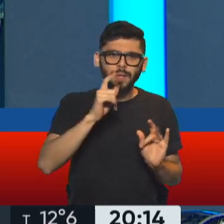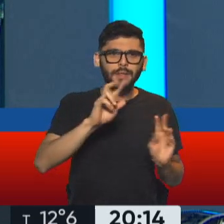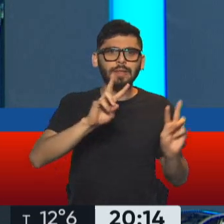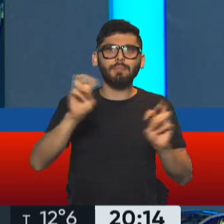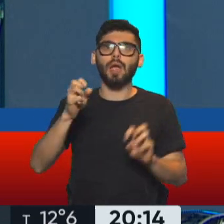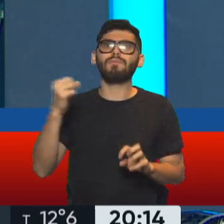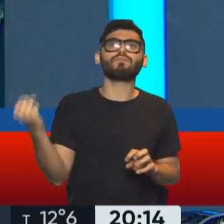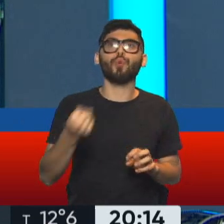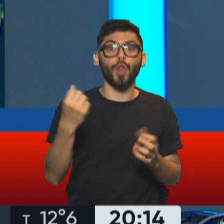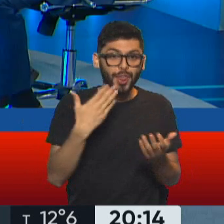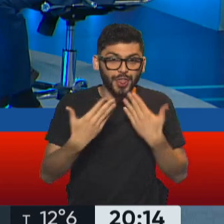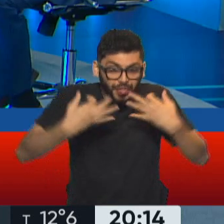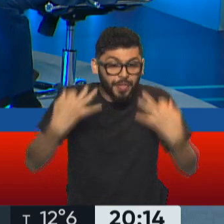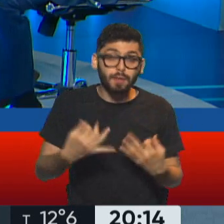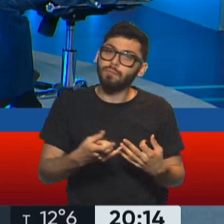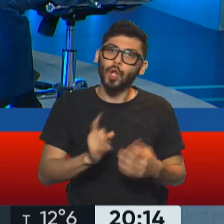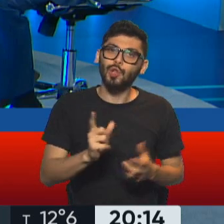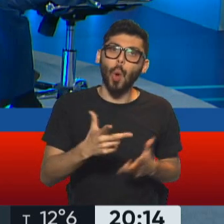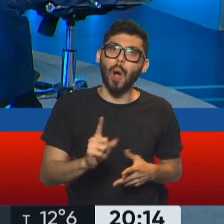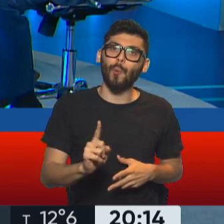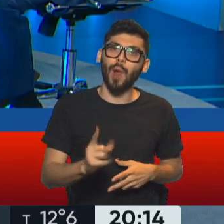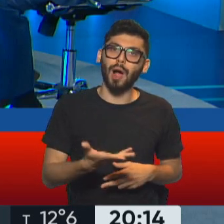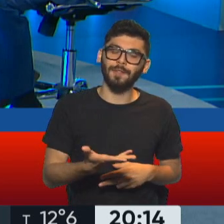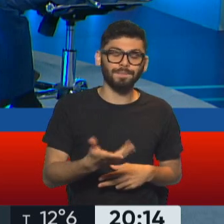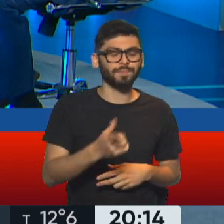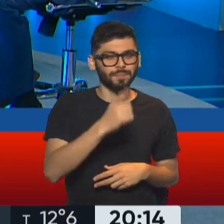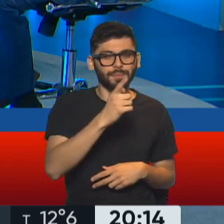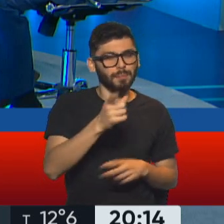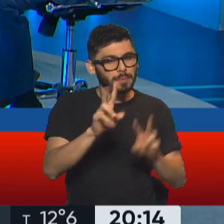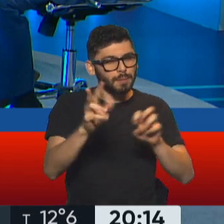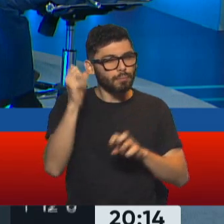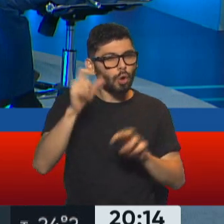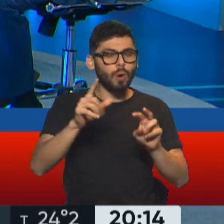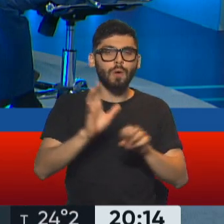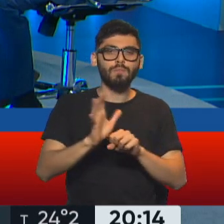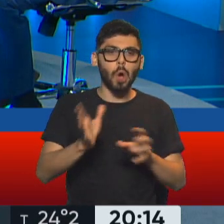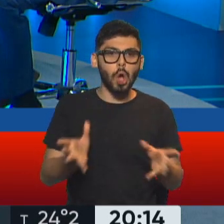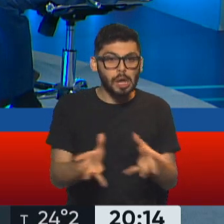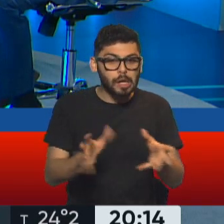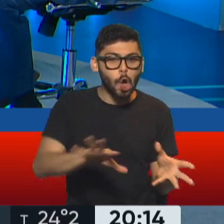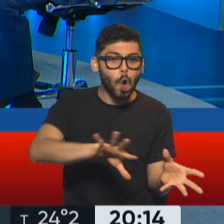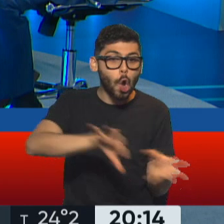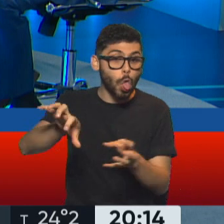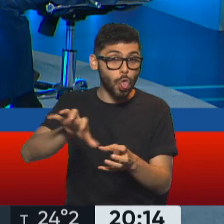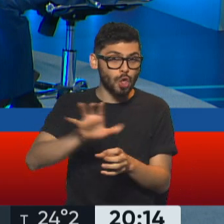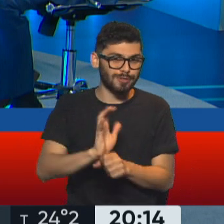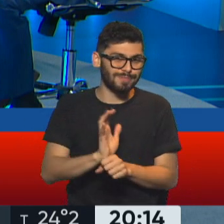y más serios. Bueno, quizás hay una apelación a esto que yo decía, el odio como motorizador, ¿no? Porque uno puede reaccionar justamente por un factor